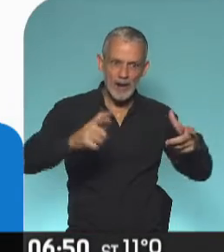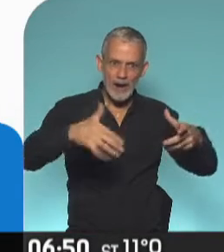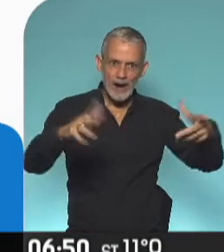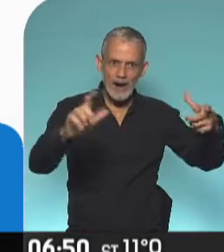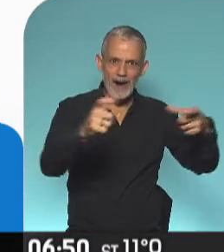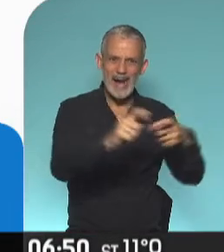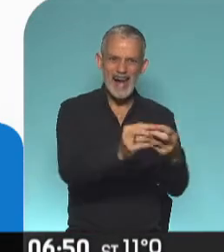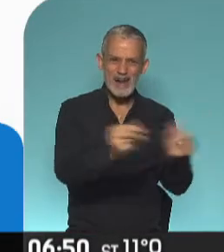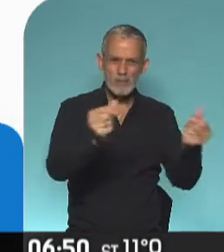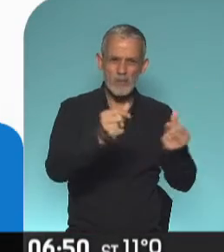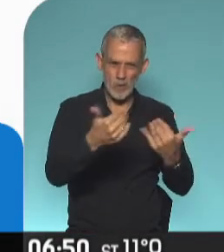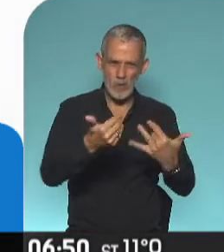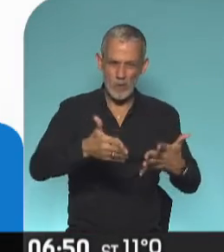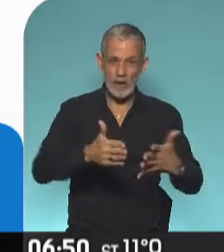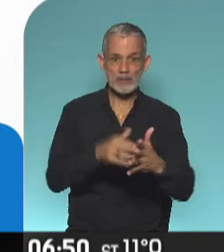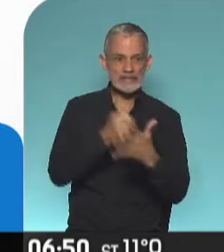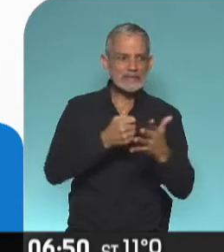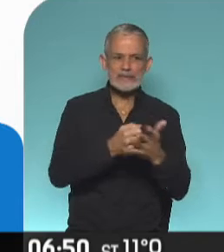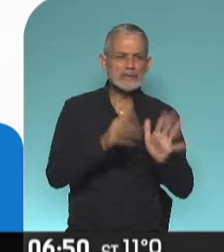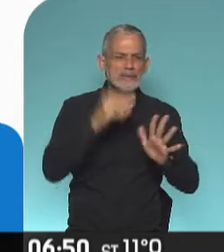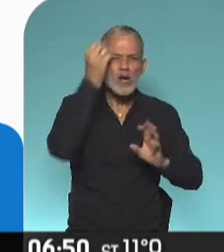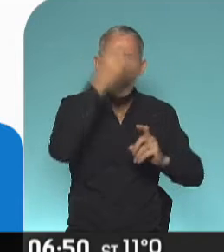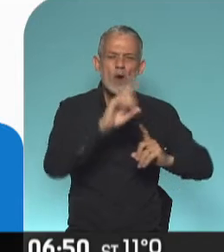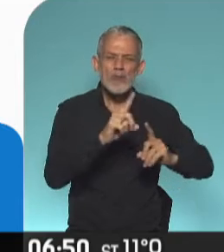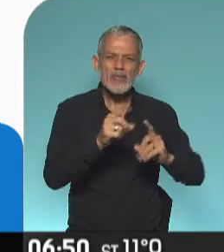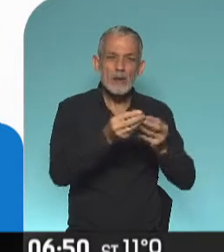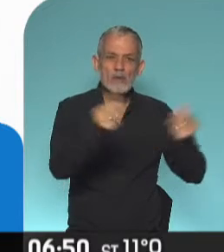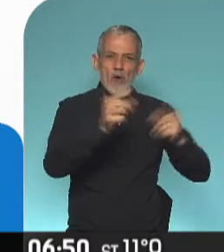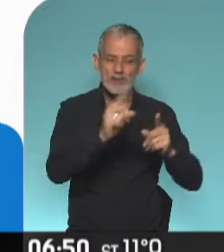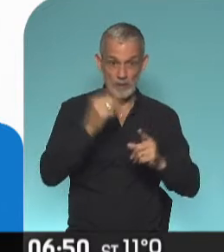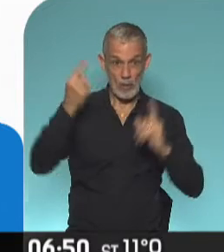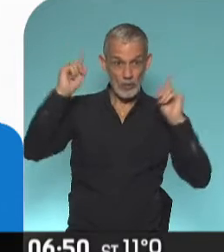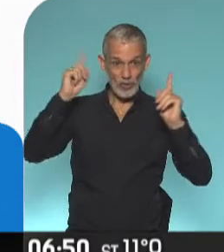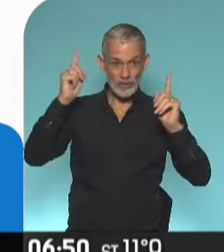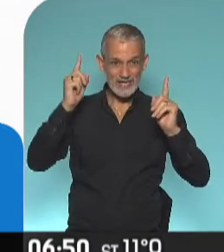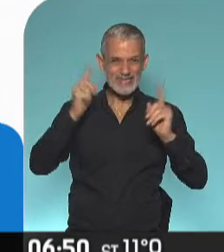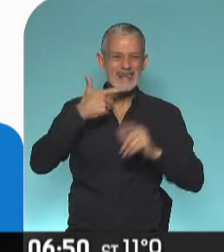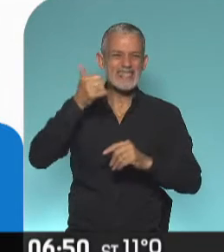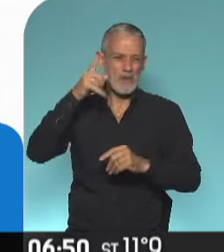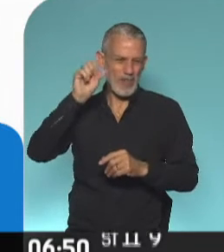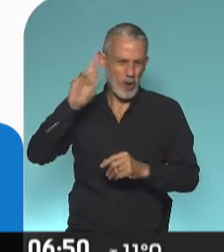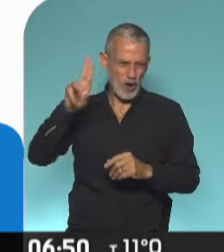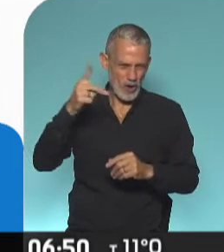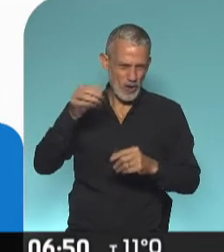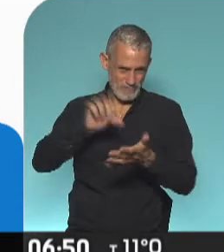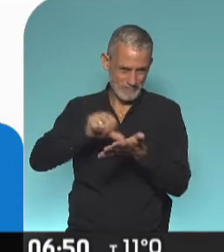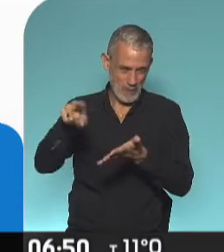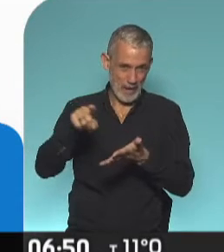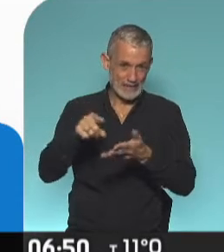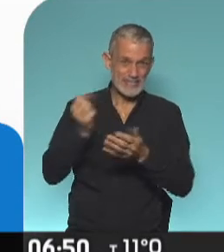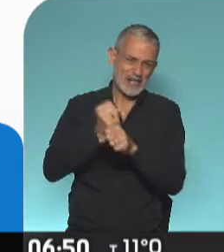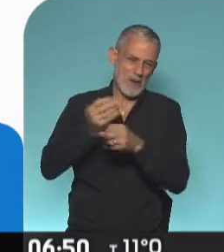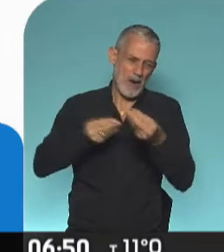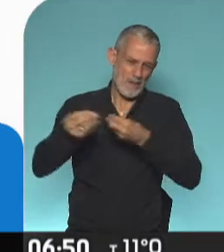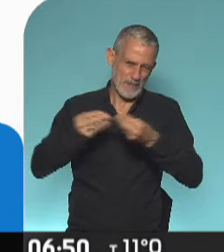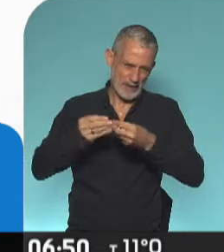de desaparecer. Para luchar contra el olvido de estas lenguas, un docente salvadoreño que trabaja como contador en una empresa en